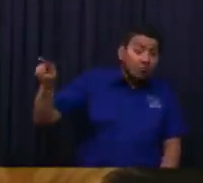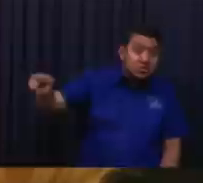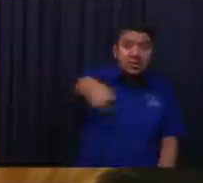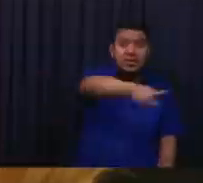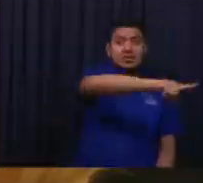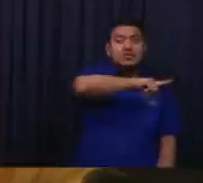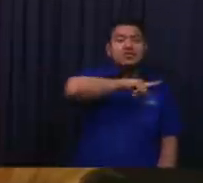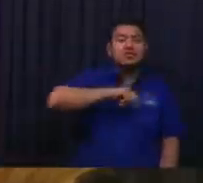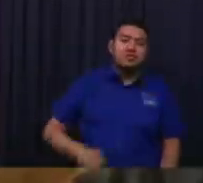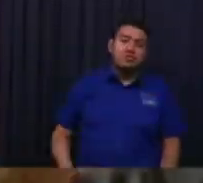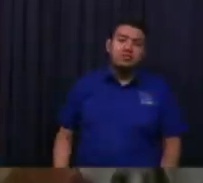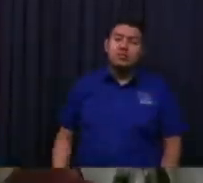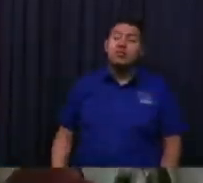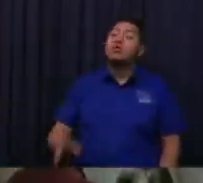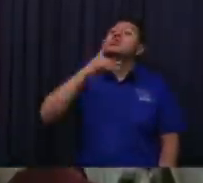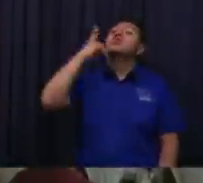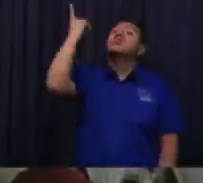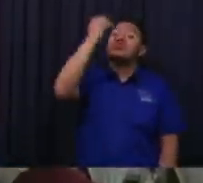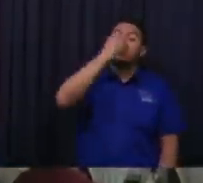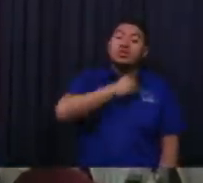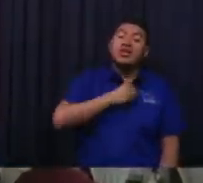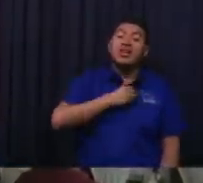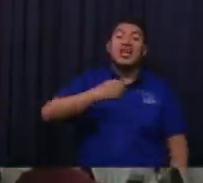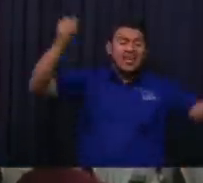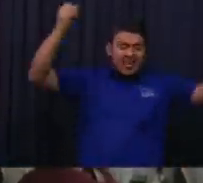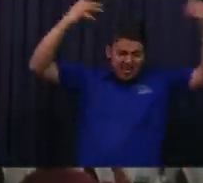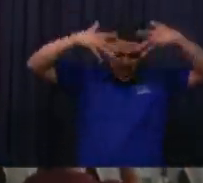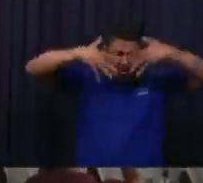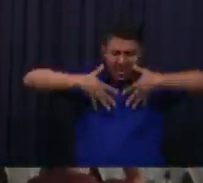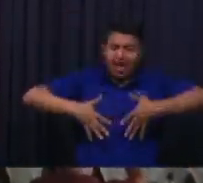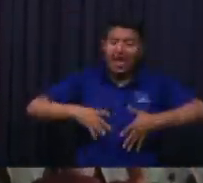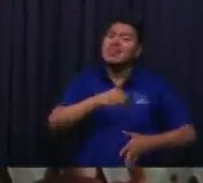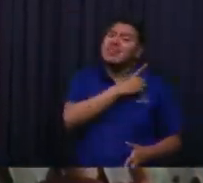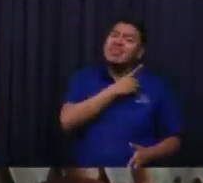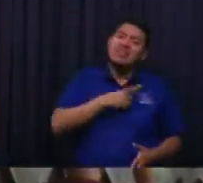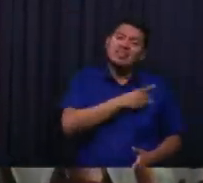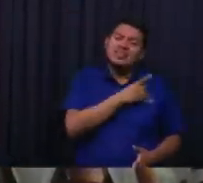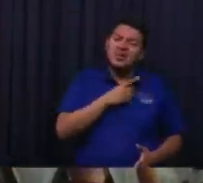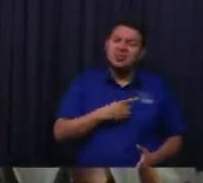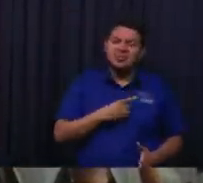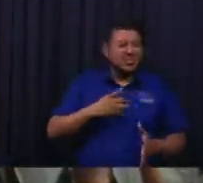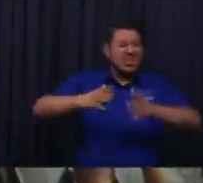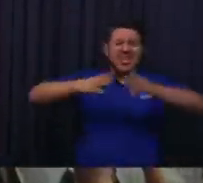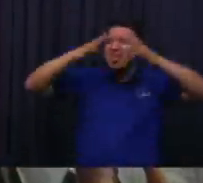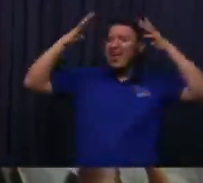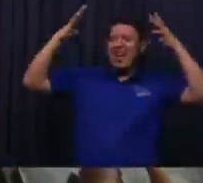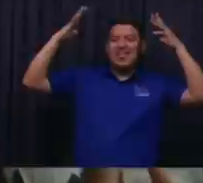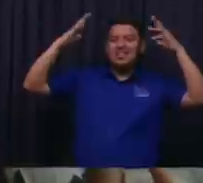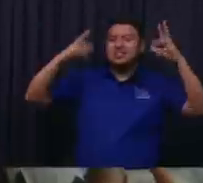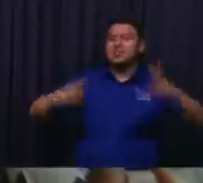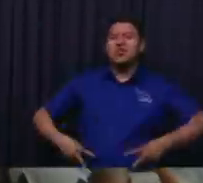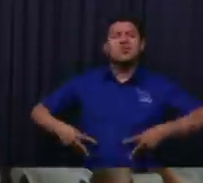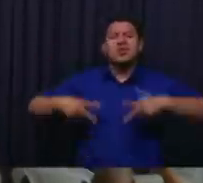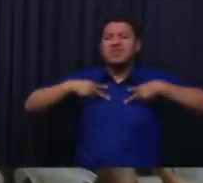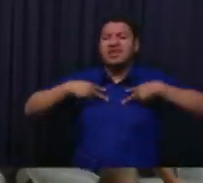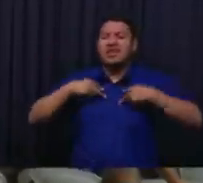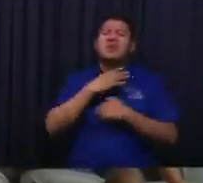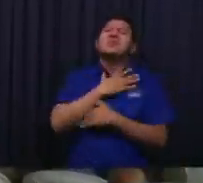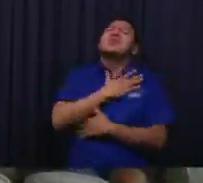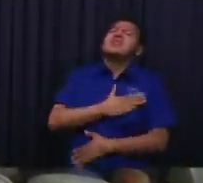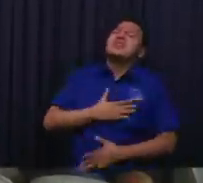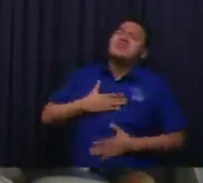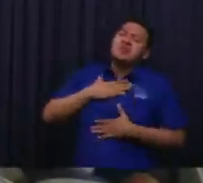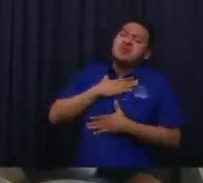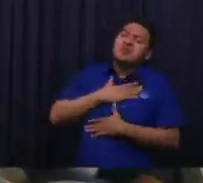que Dios te quiere llenar de deseos intensos por vivir, por disfrutar